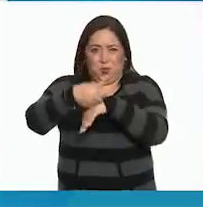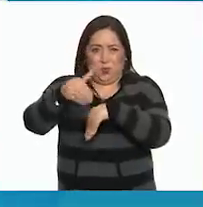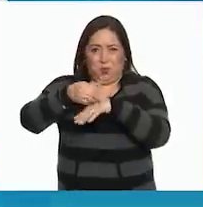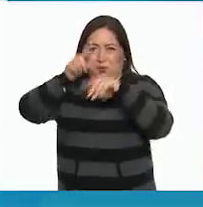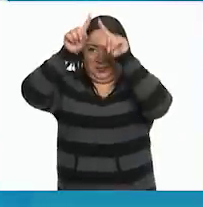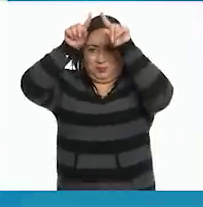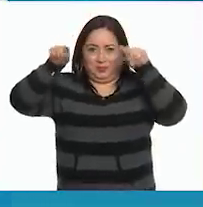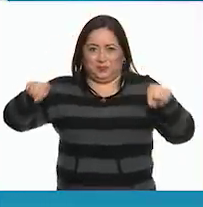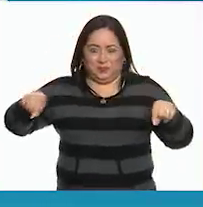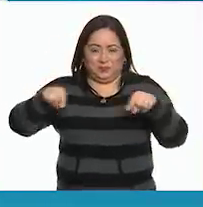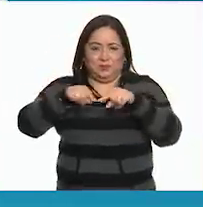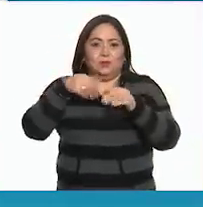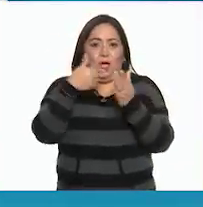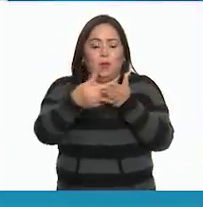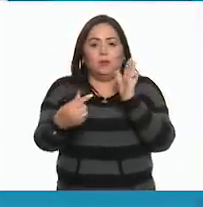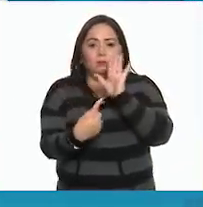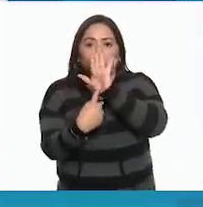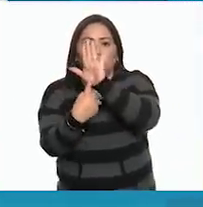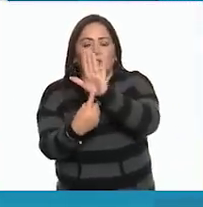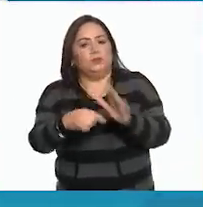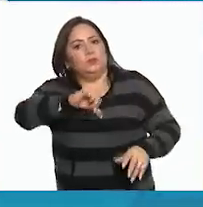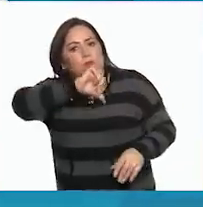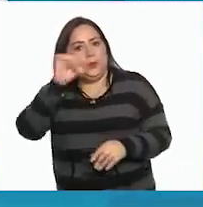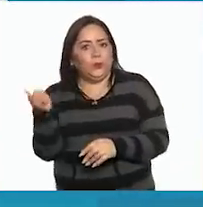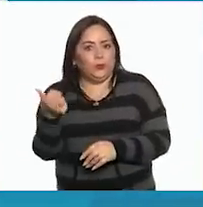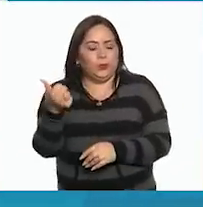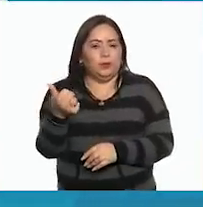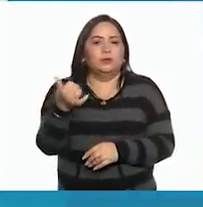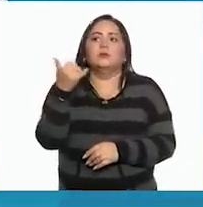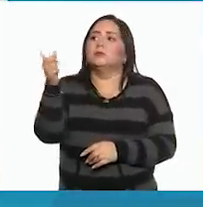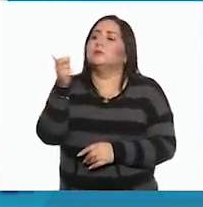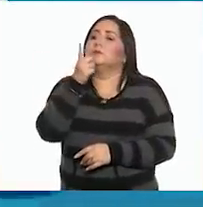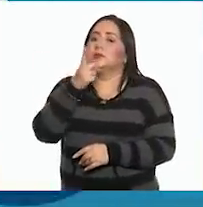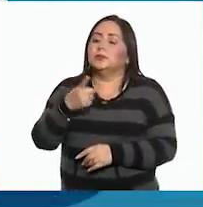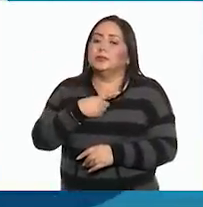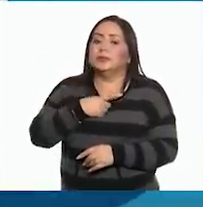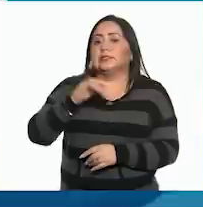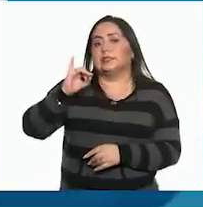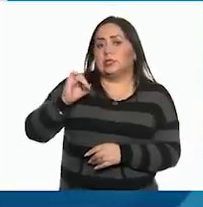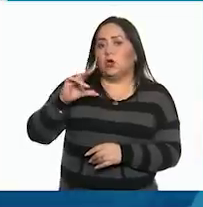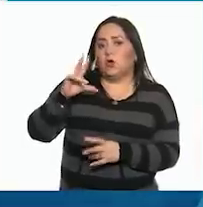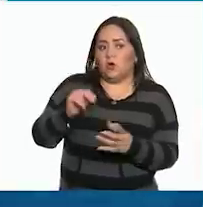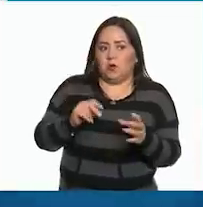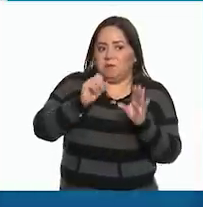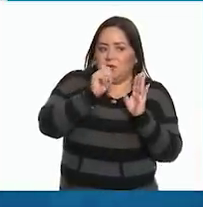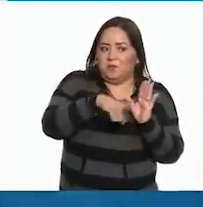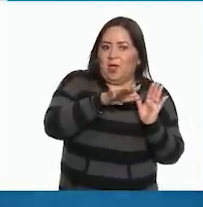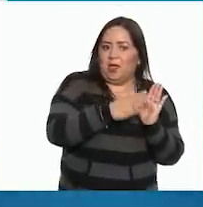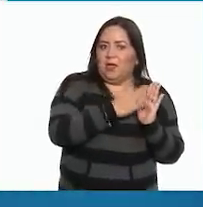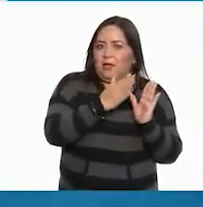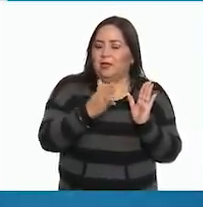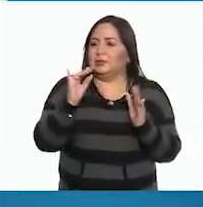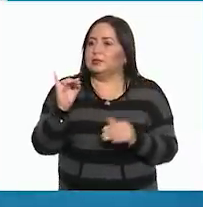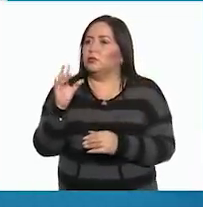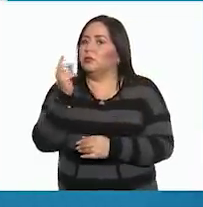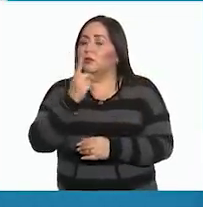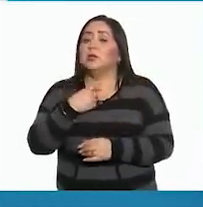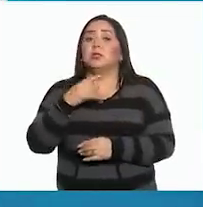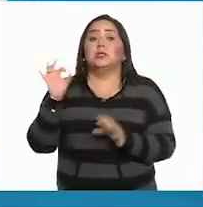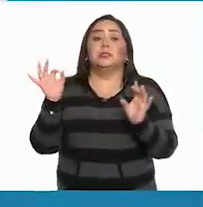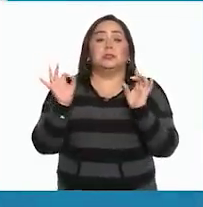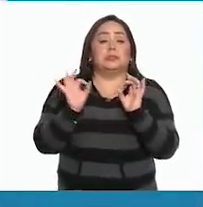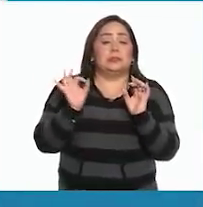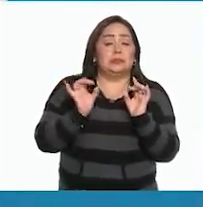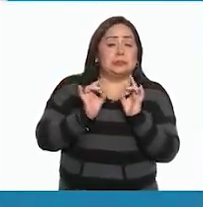números triangulares, voy a mostrar otra figura y me dirá si pertenece o no a la sucesión. Y en caso de